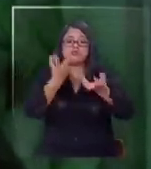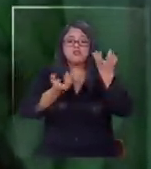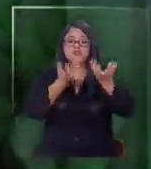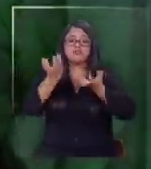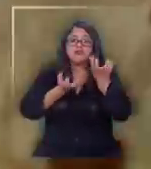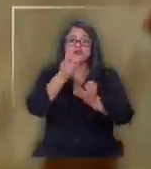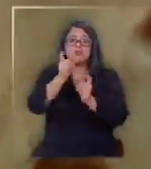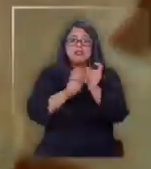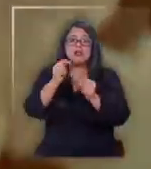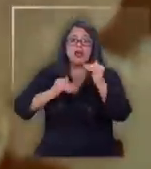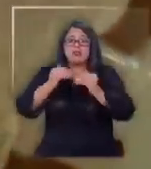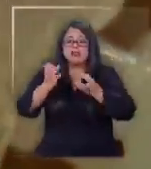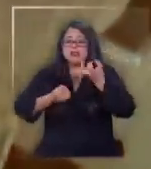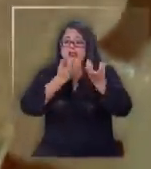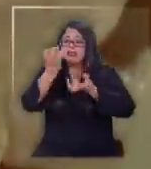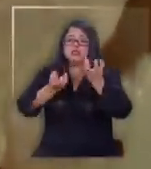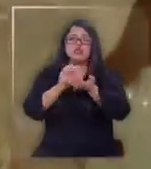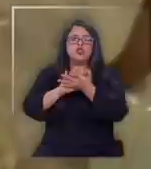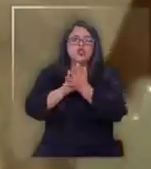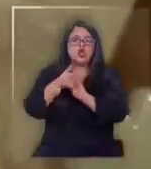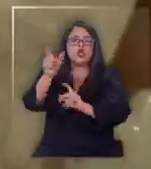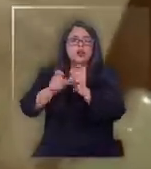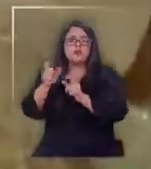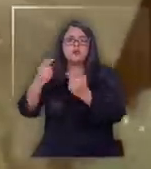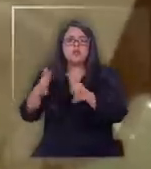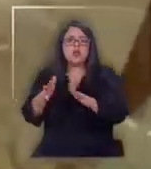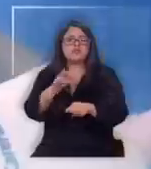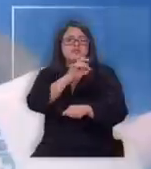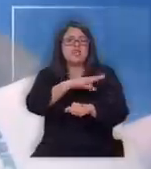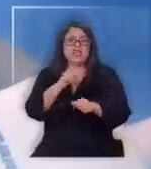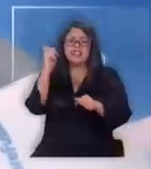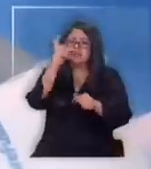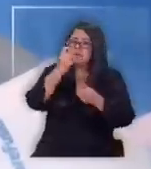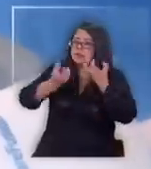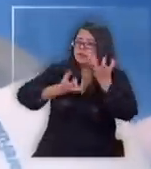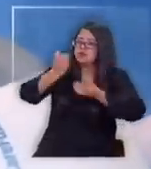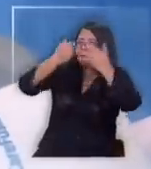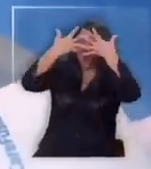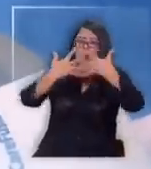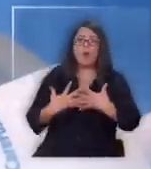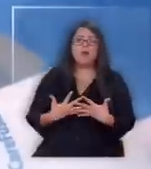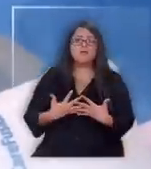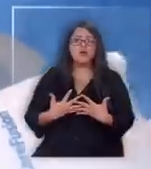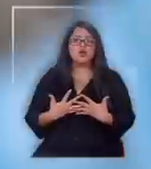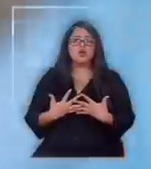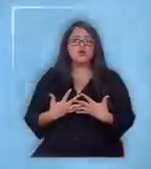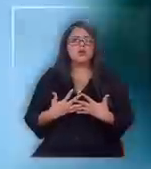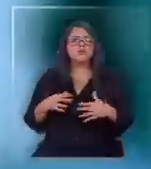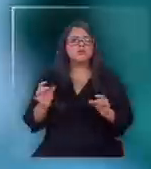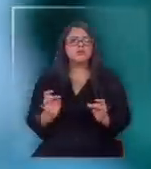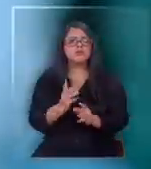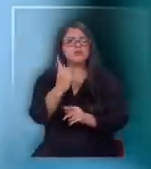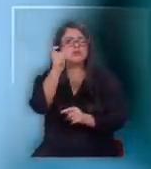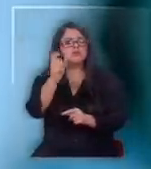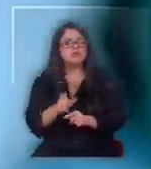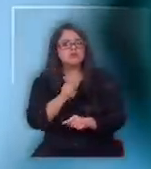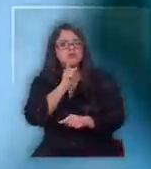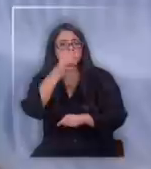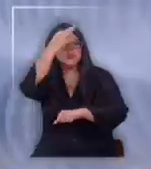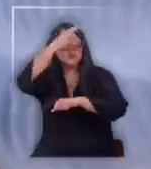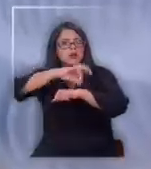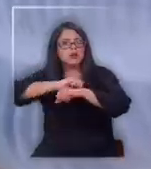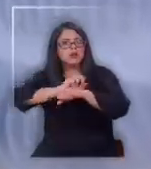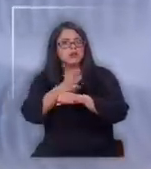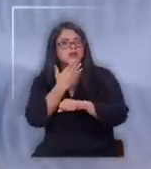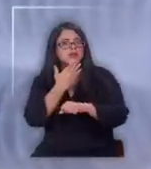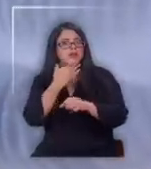son derivados todos los pacientes complejos quemados de Chile. Y si además de estar gravemente quemada, una persona además tiene coronavirus,